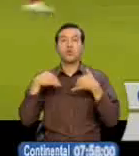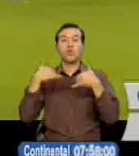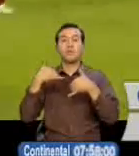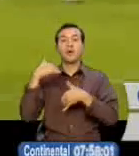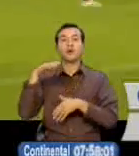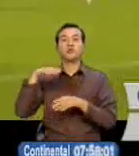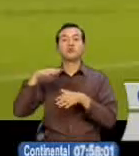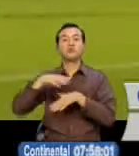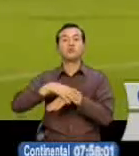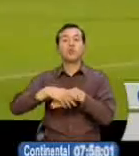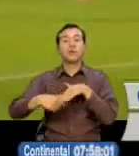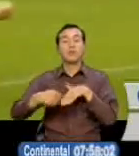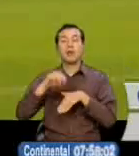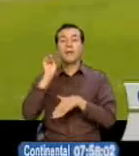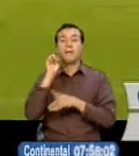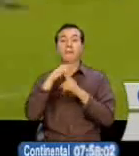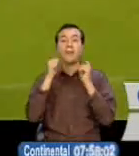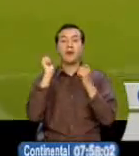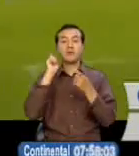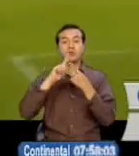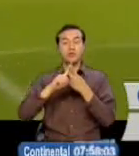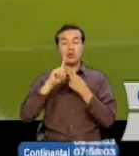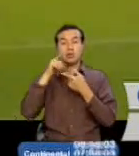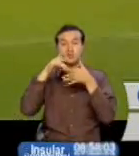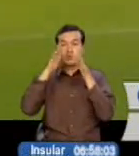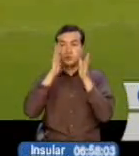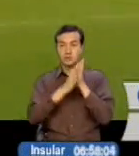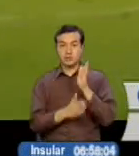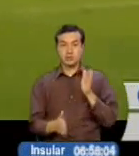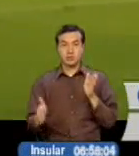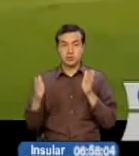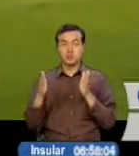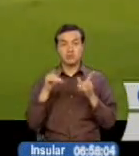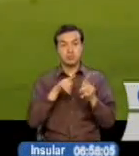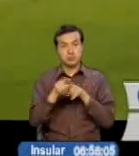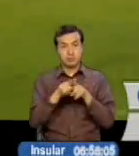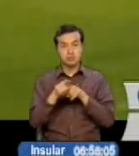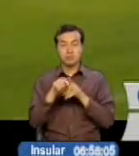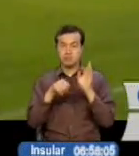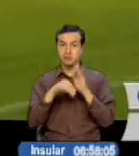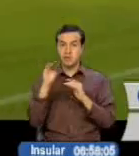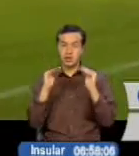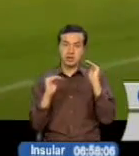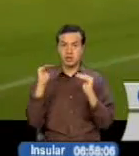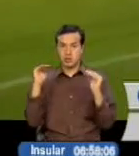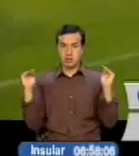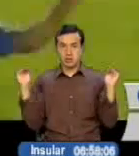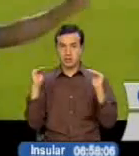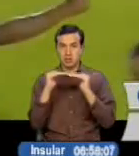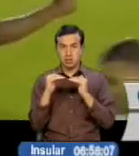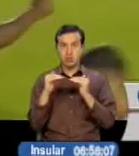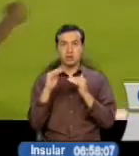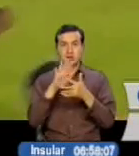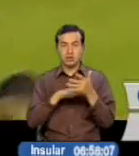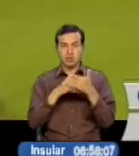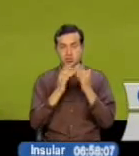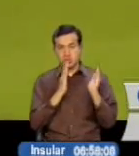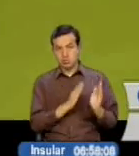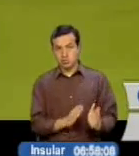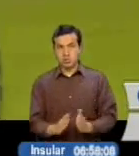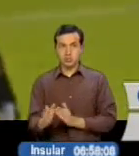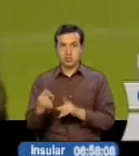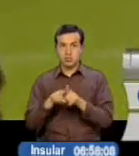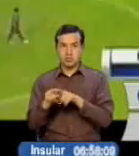Sudamericana que iría desde marzo hasta comienzos de diciembre, formato que permite un mayor equilibrio en la calendarización de